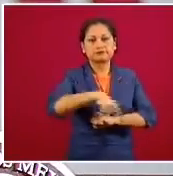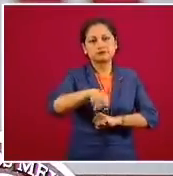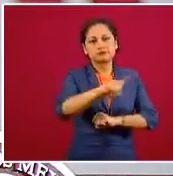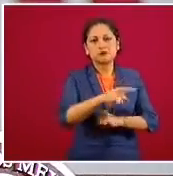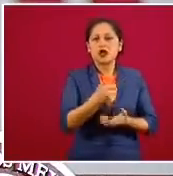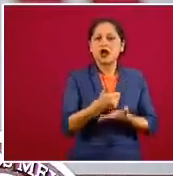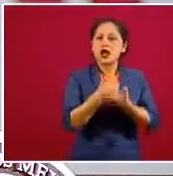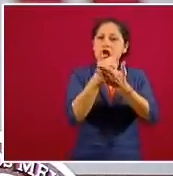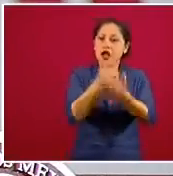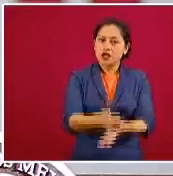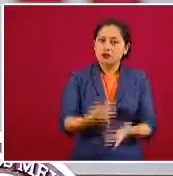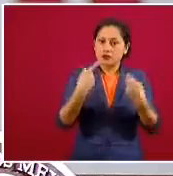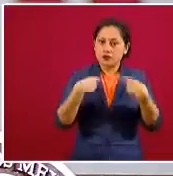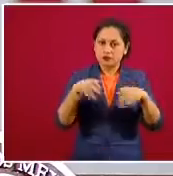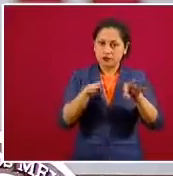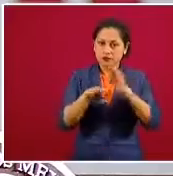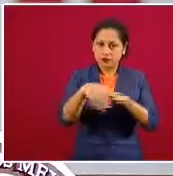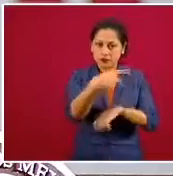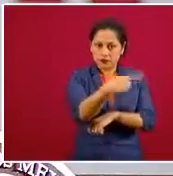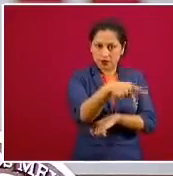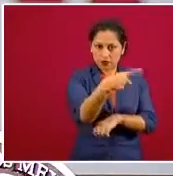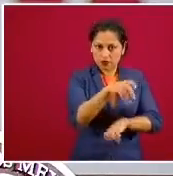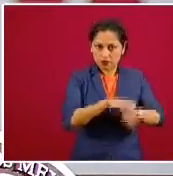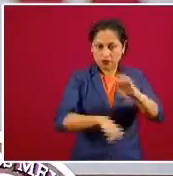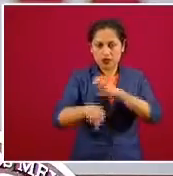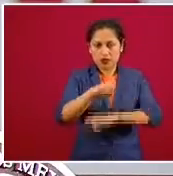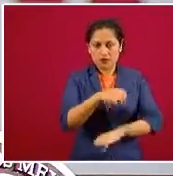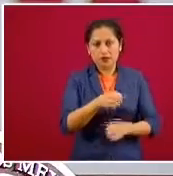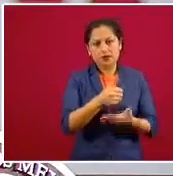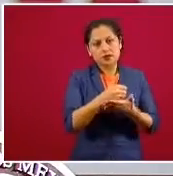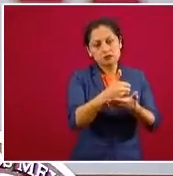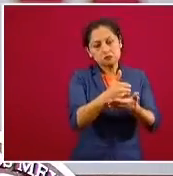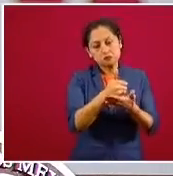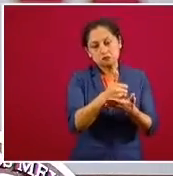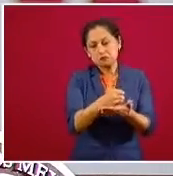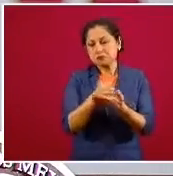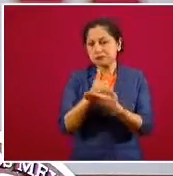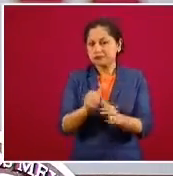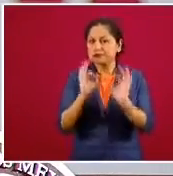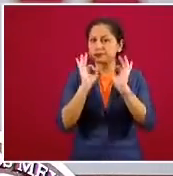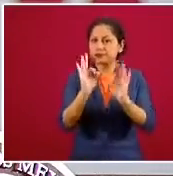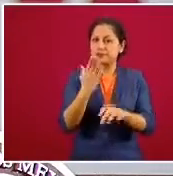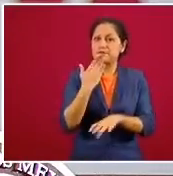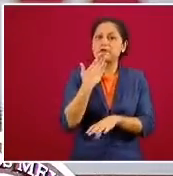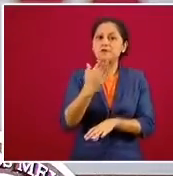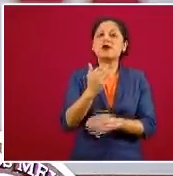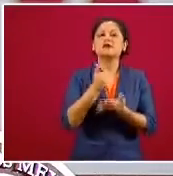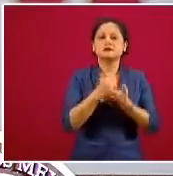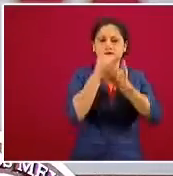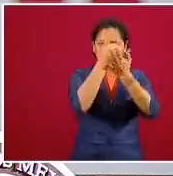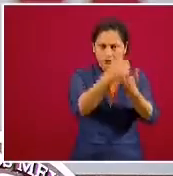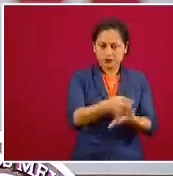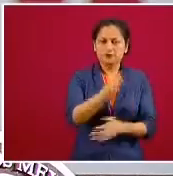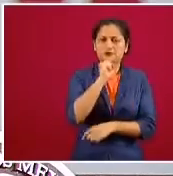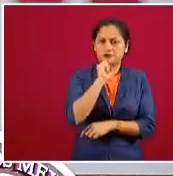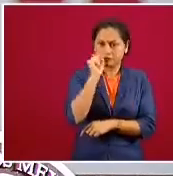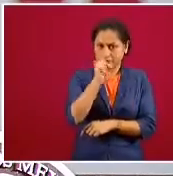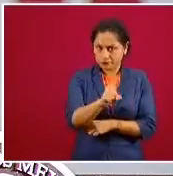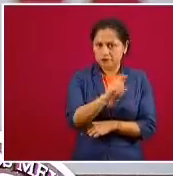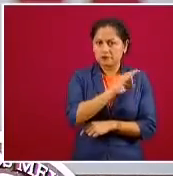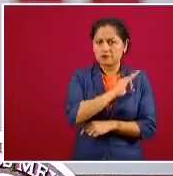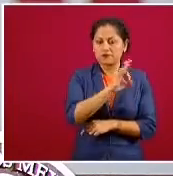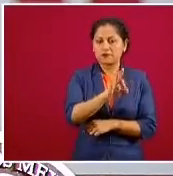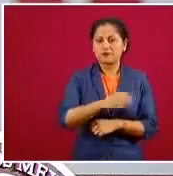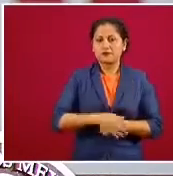sus trabajadores y que en este momento en el que se están empleando las medidas de contingencia, pues tendrán una forma